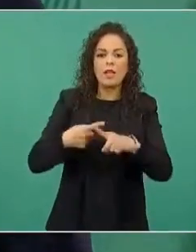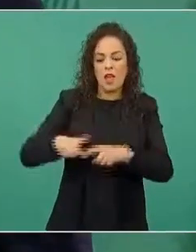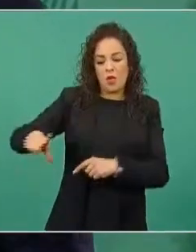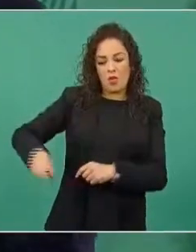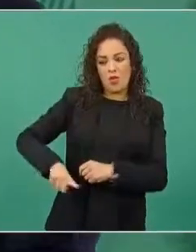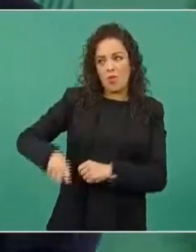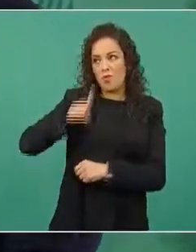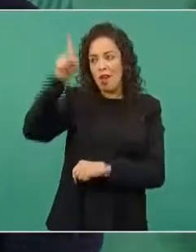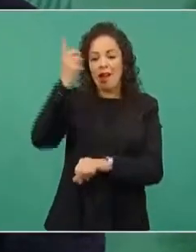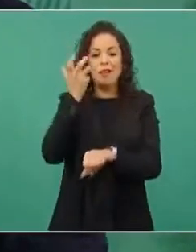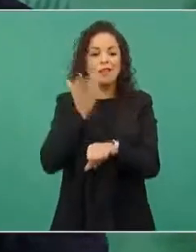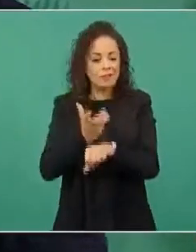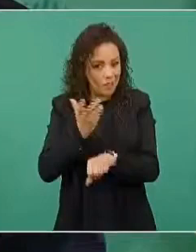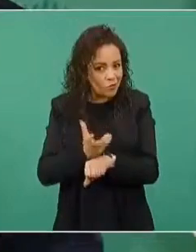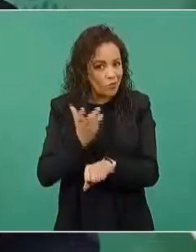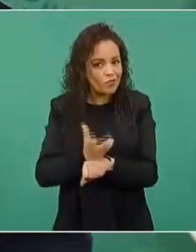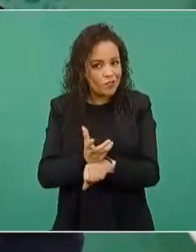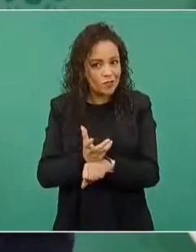Bueno, la historia